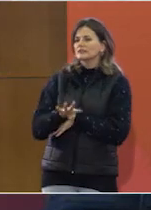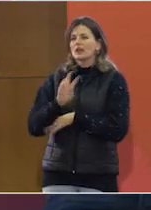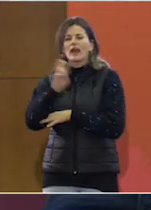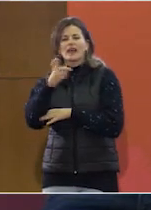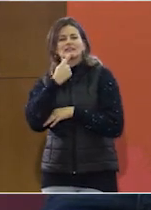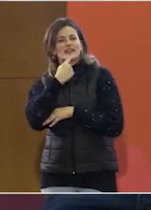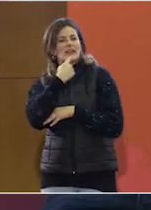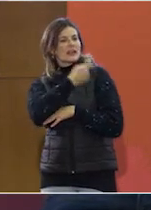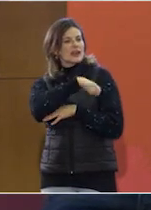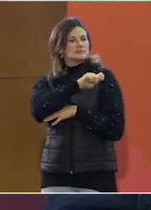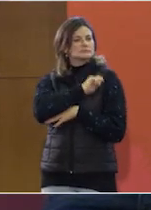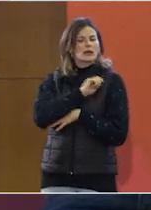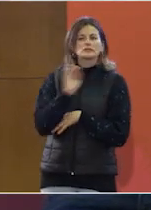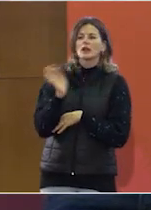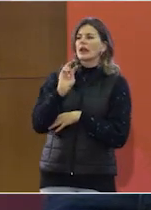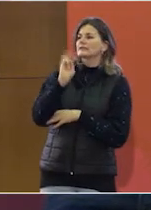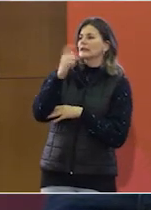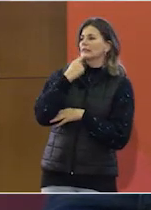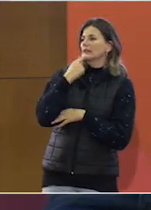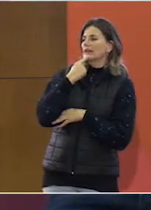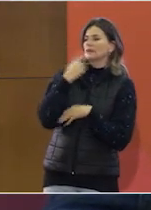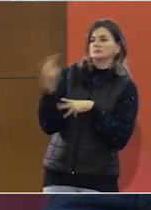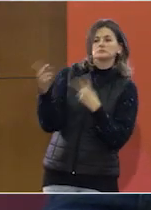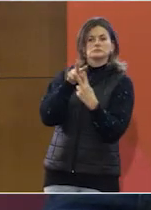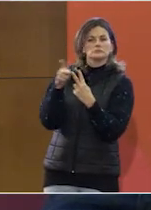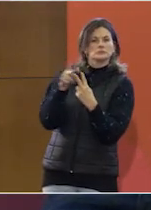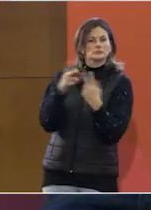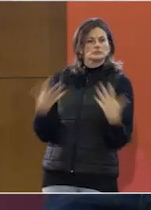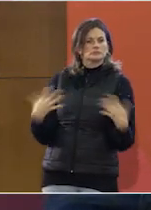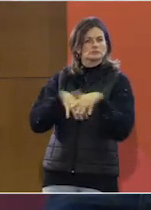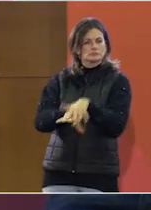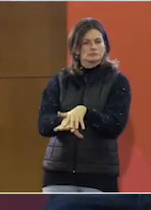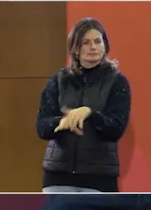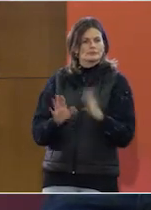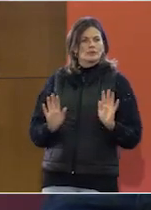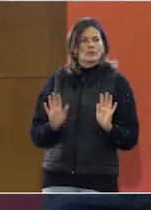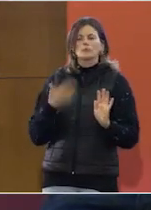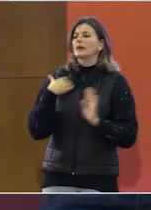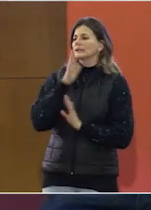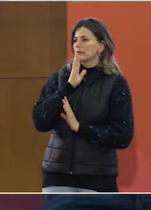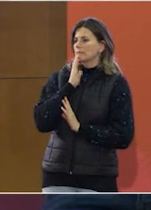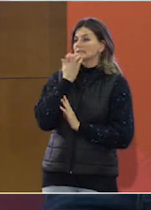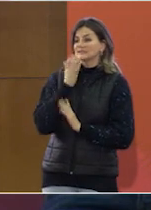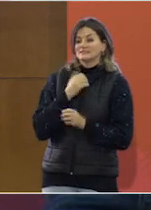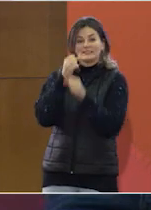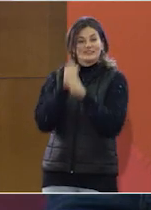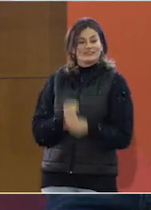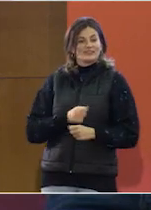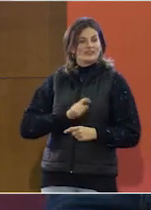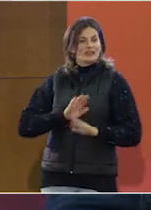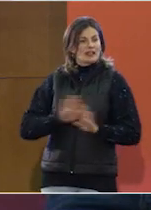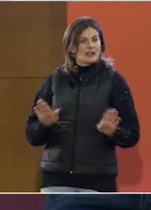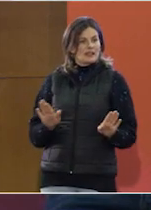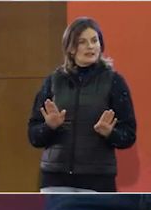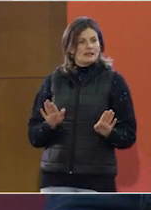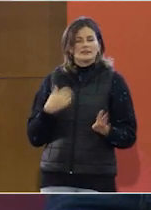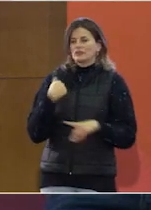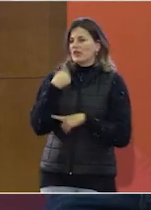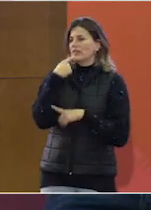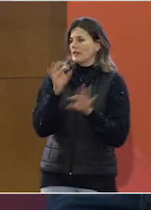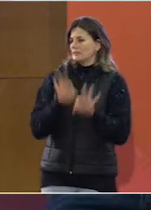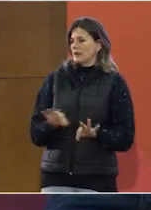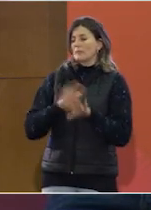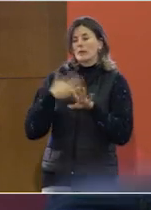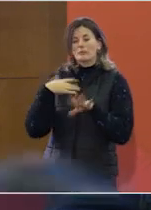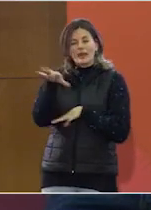patria es España y otros que digan mi patria son las dos cosas. Lo que pasa es que si nos quedamos ahí no estamos diciendo nada. Creo que